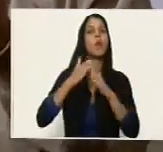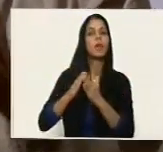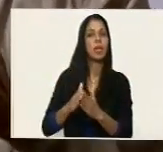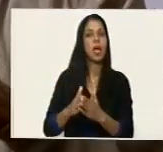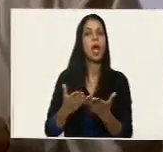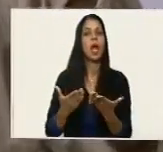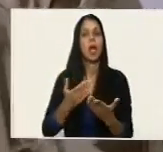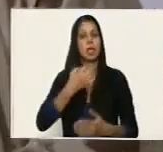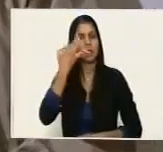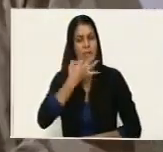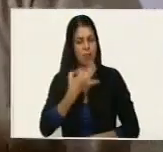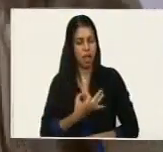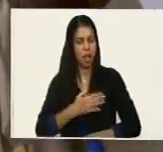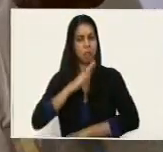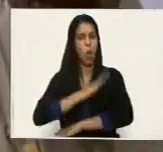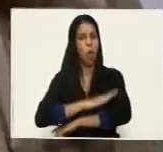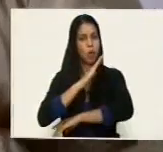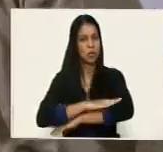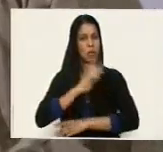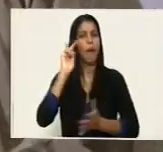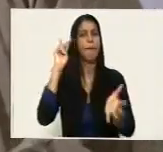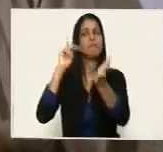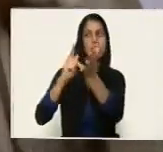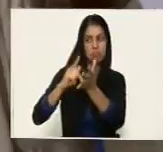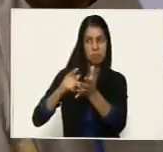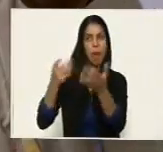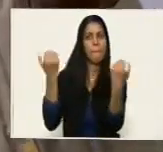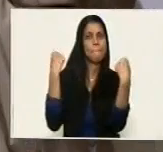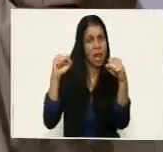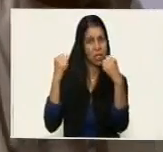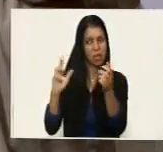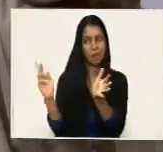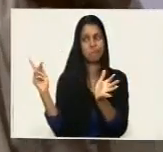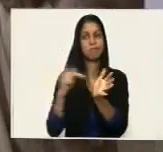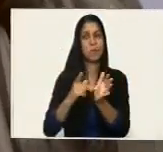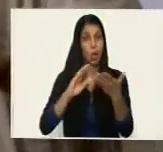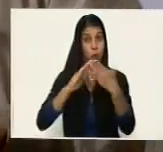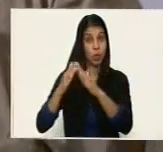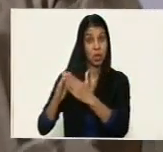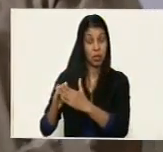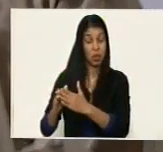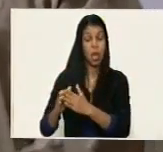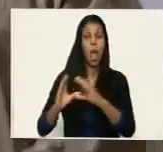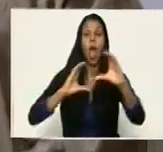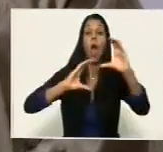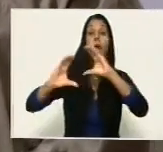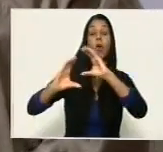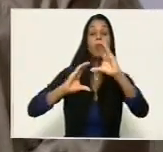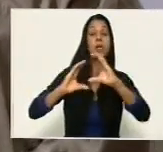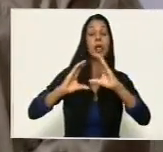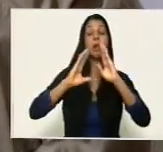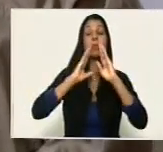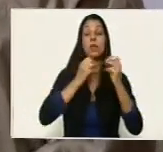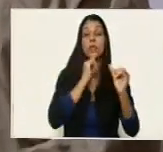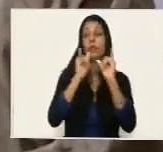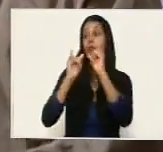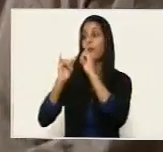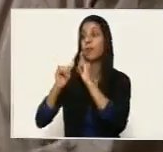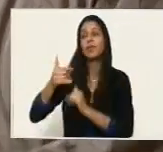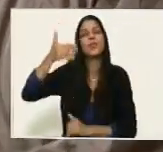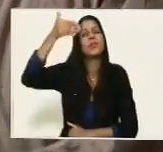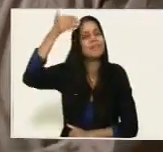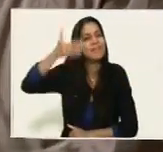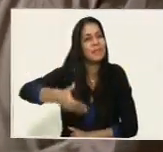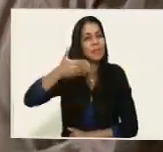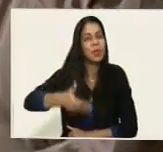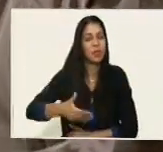se cumpla. En esa batalla tiene un especial papel la comunicación, porque ahora tenemos, así como hemos hecho